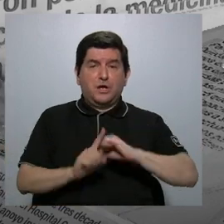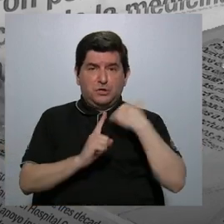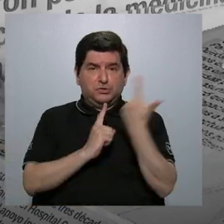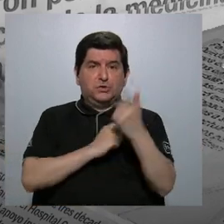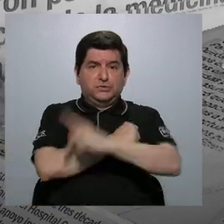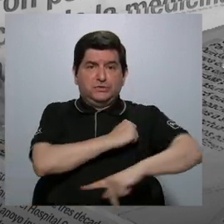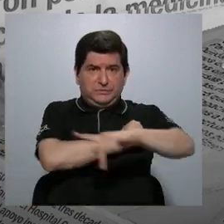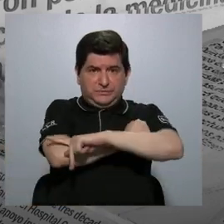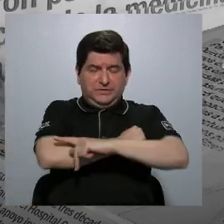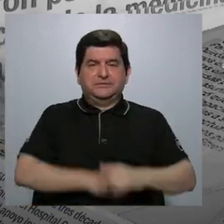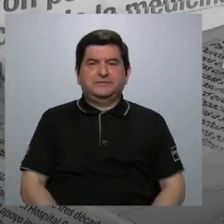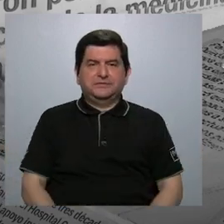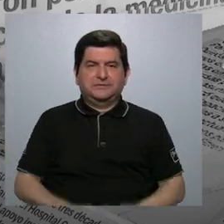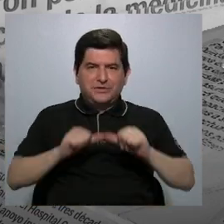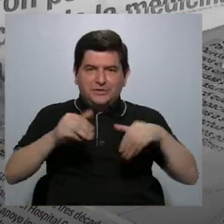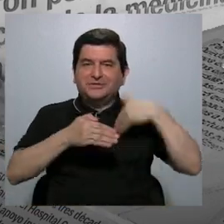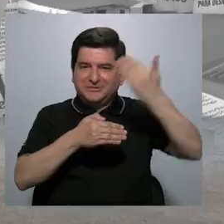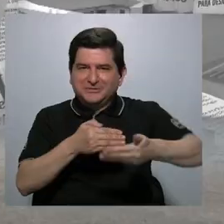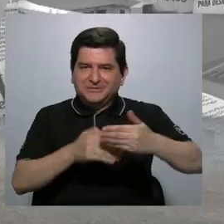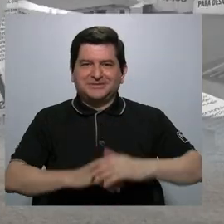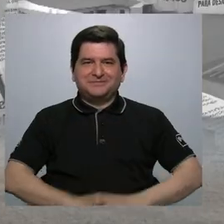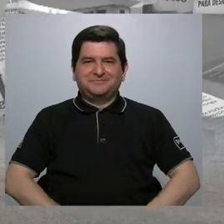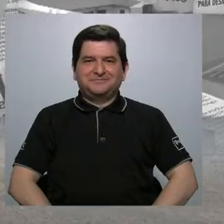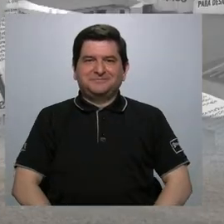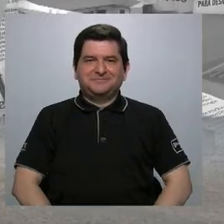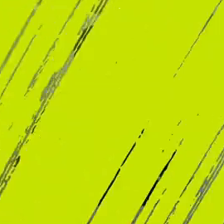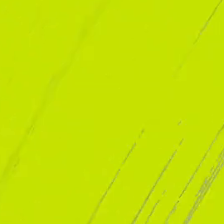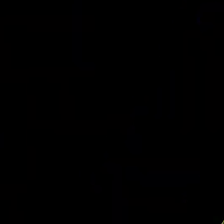del país. Ya regresamos.